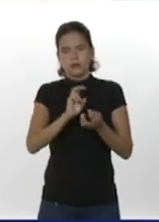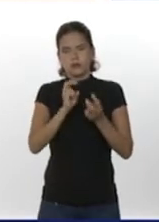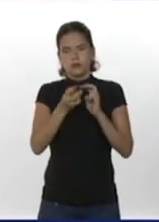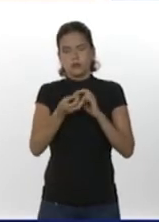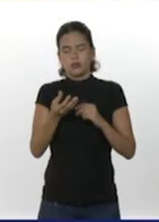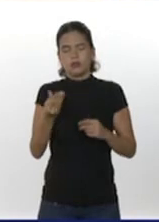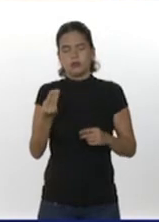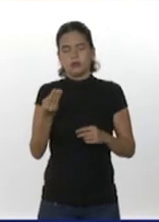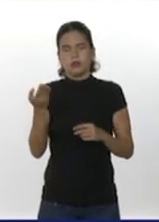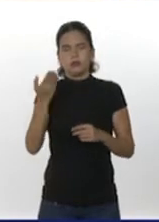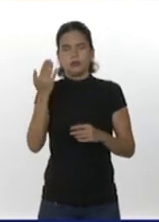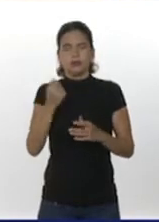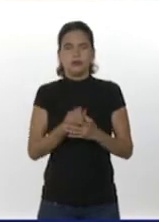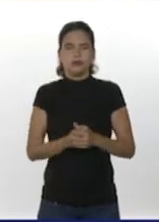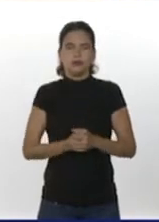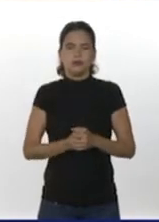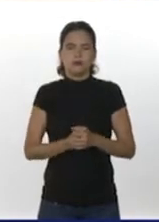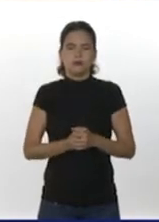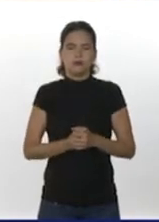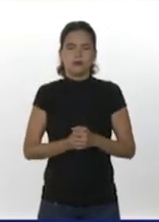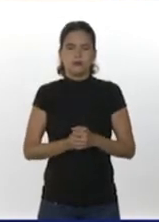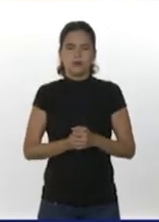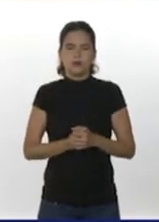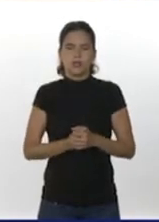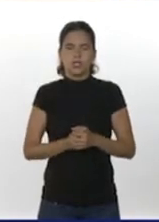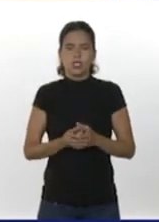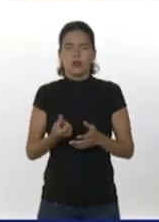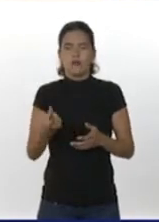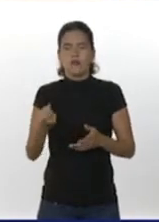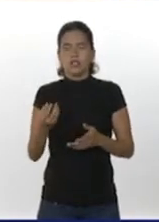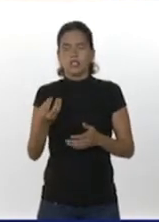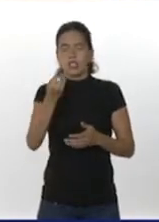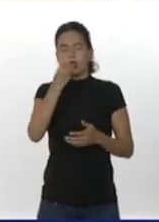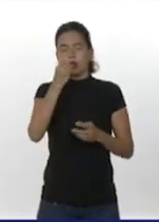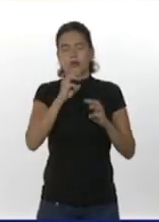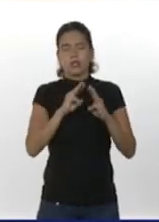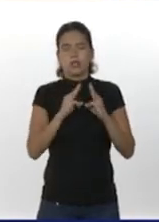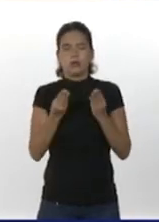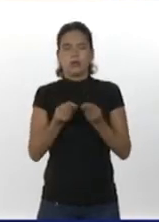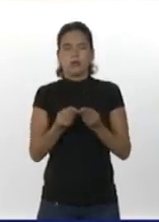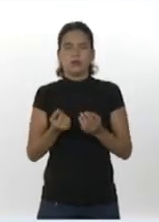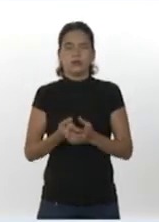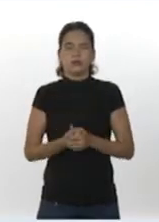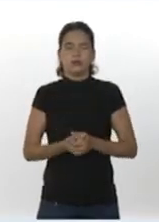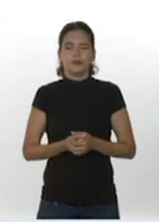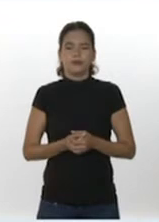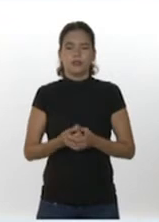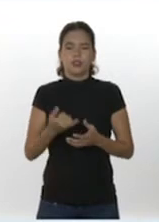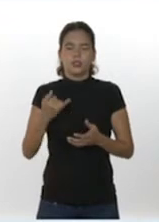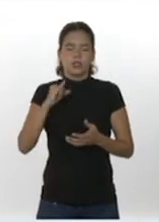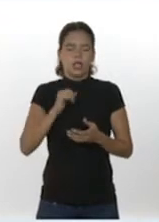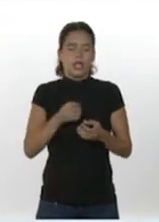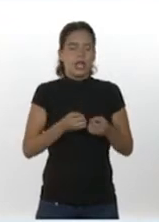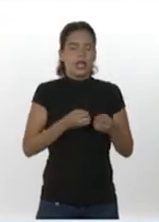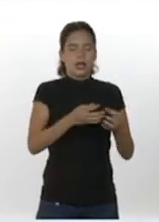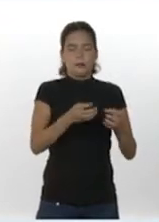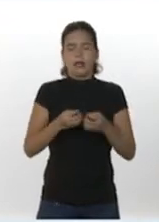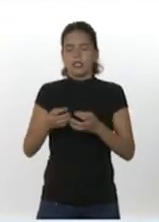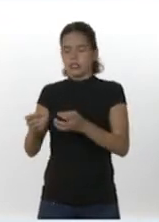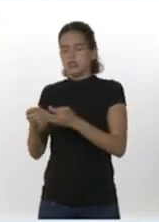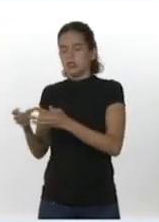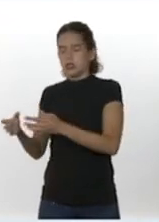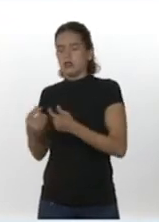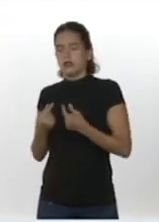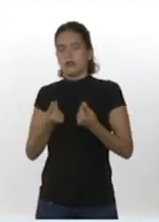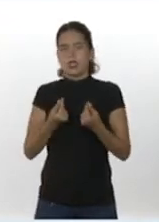muy importante, lo que sería la hambruna en el mundo. Precisamente hay algo que se llama la repartición de las riquezas, muchachos. La repartición